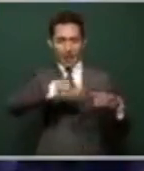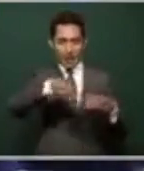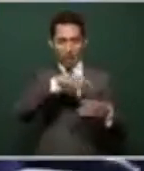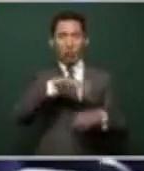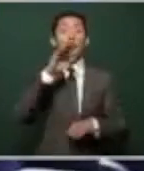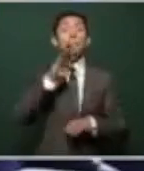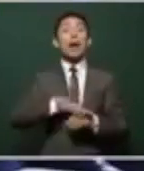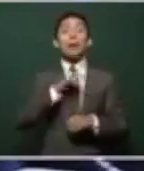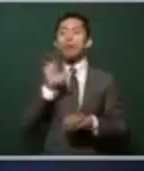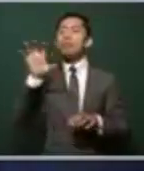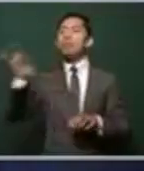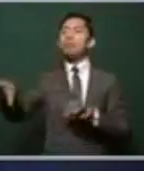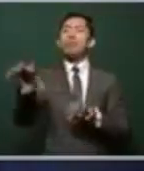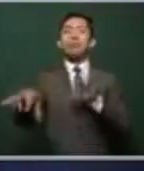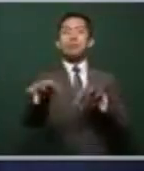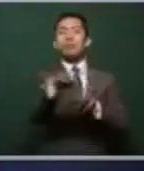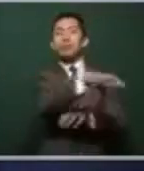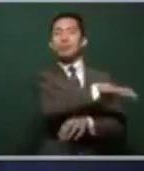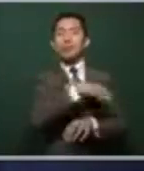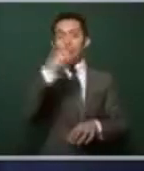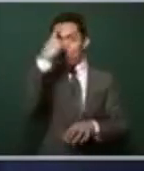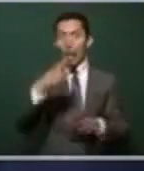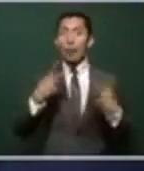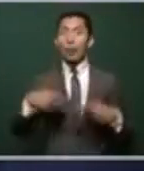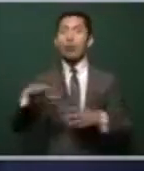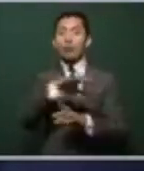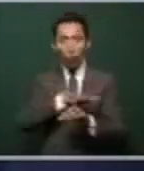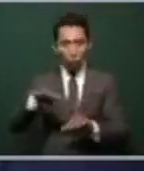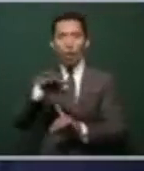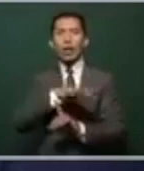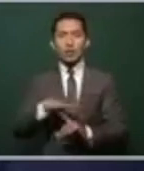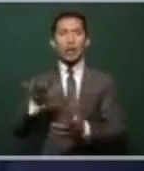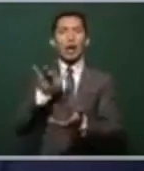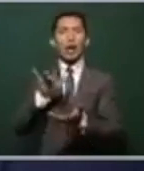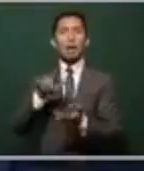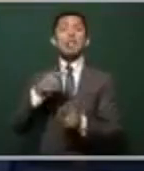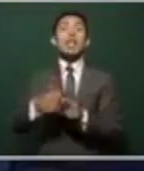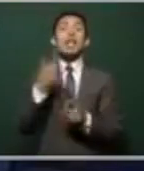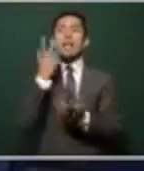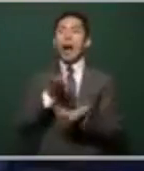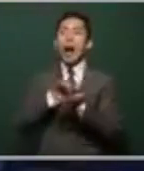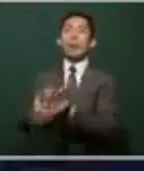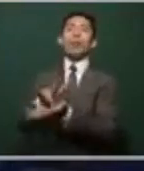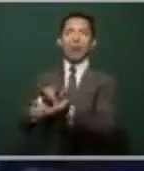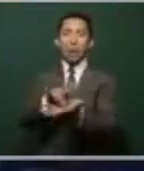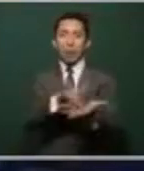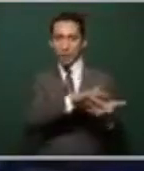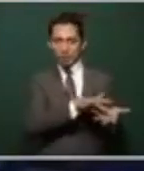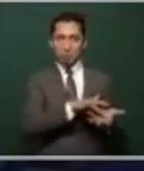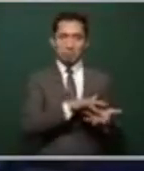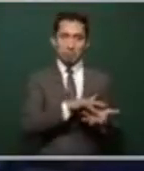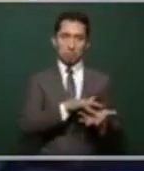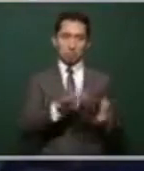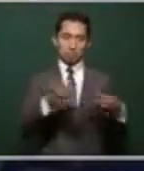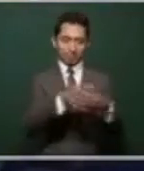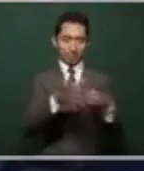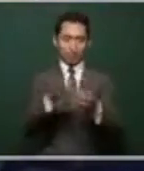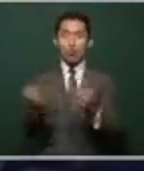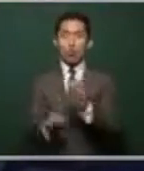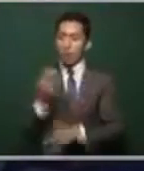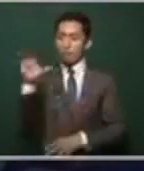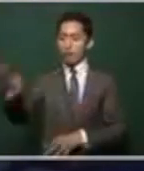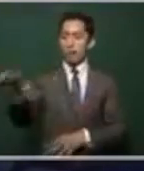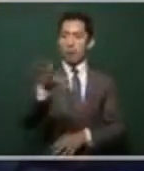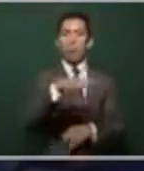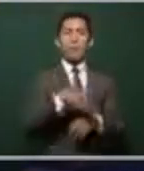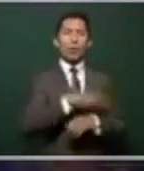filtros a las organizaciones de la sociedad civil que buscan ser tutores. Me comentan que esto porque hay